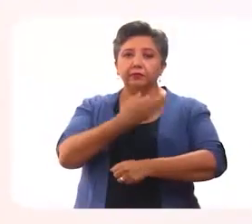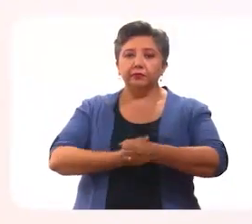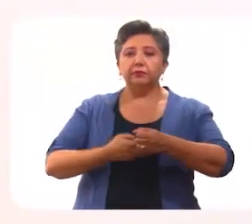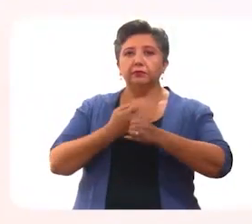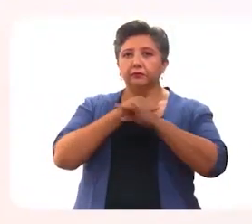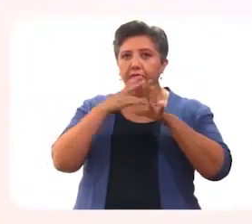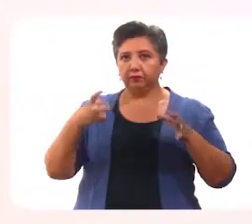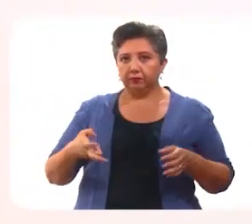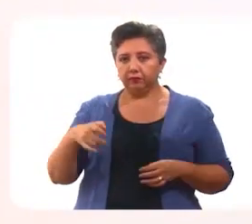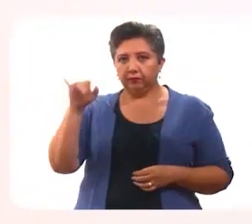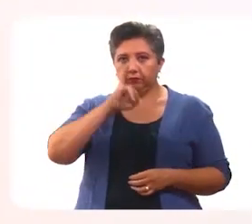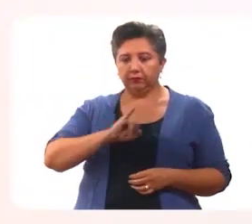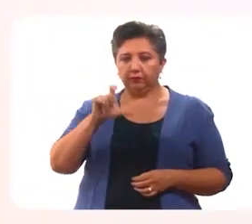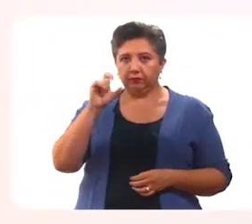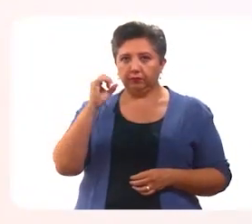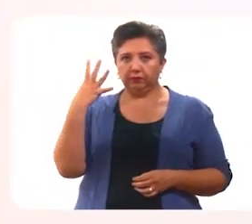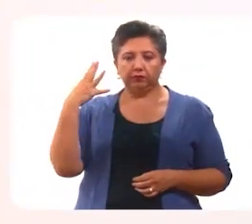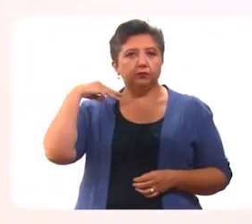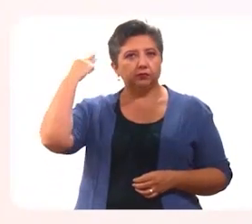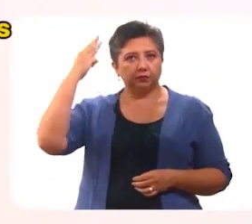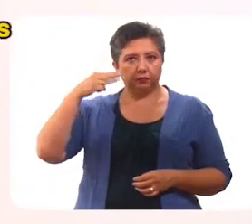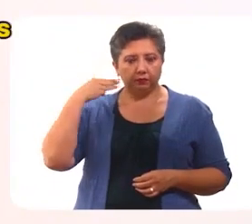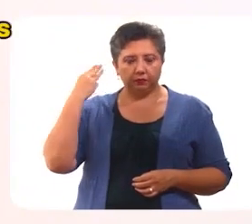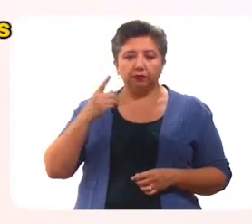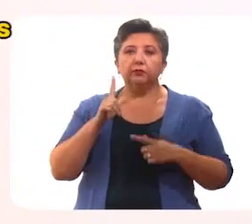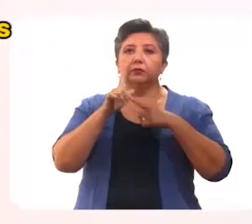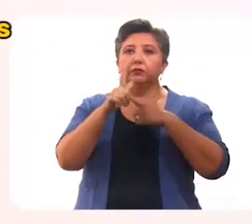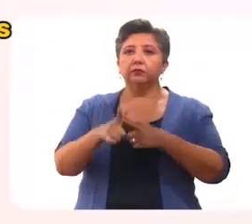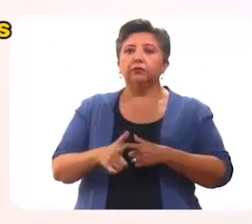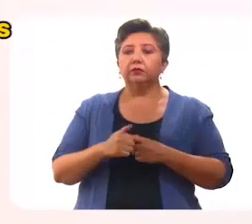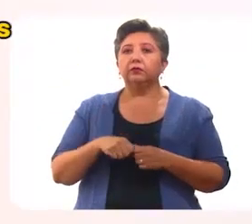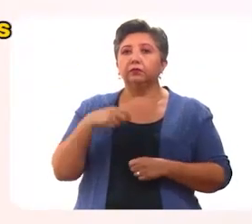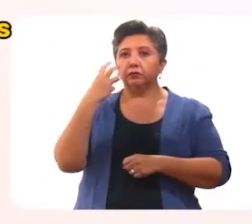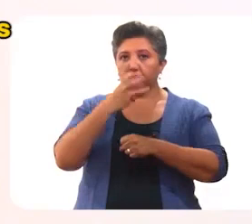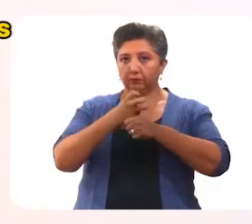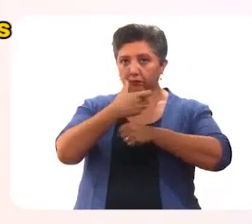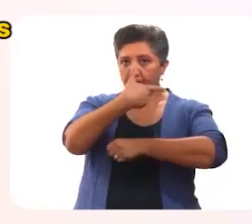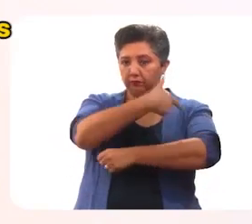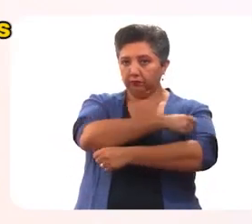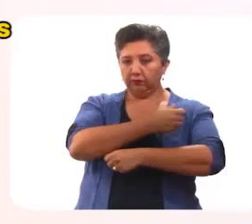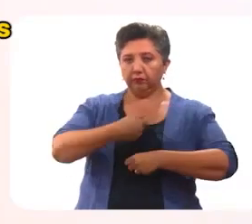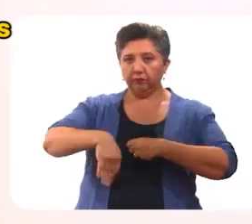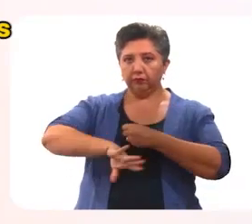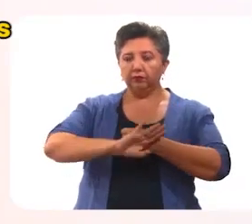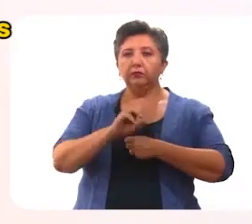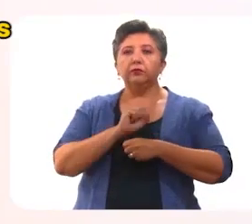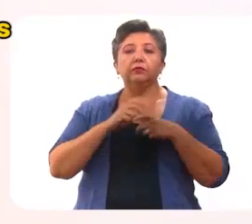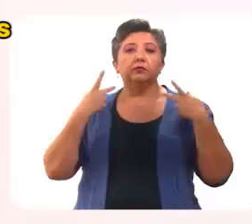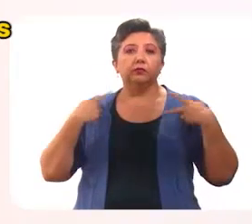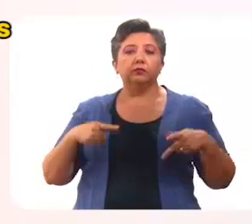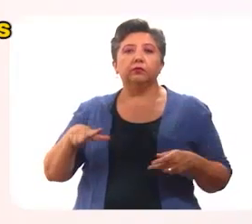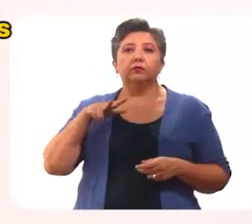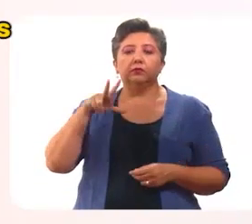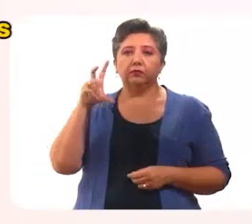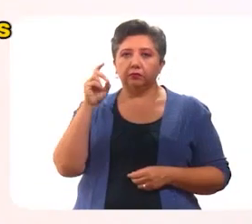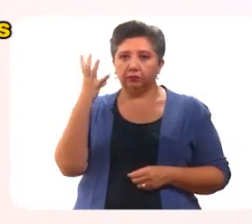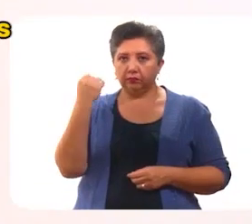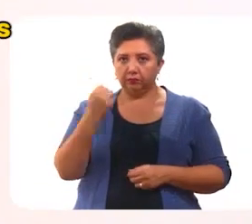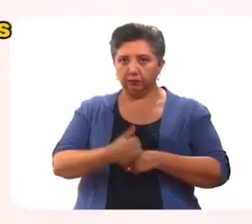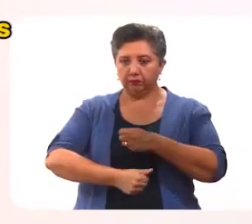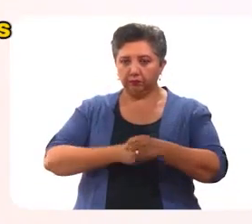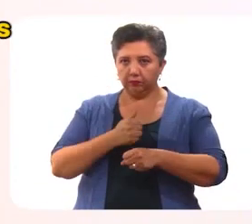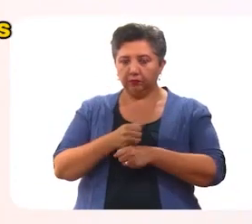es el parte médico de este jueves 24 de marzo. Continúa la aplicación de refuerzo contra el coronavirus a personas de 18 a 39